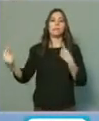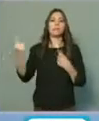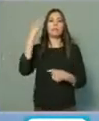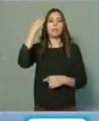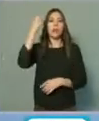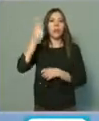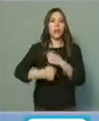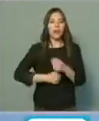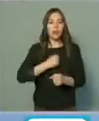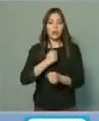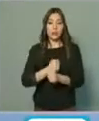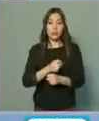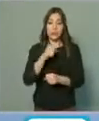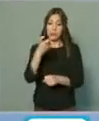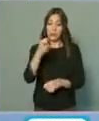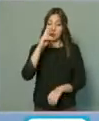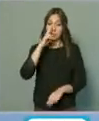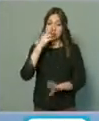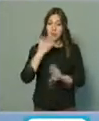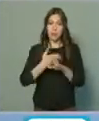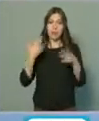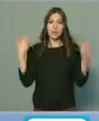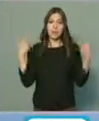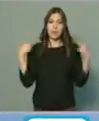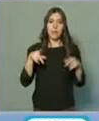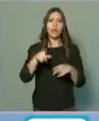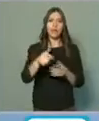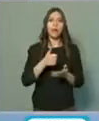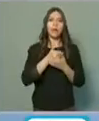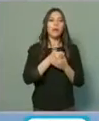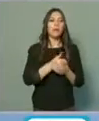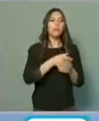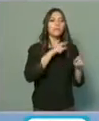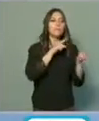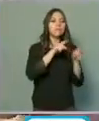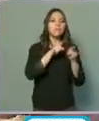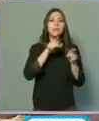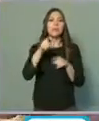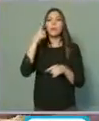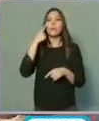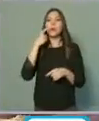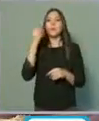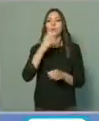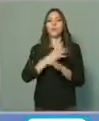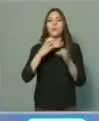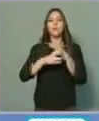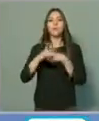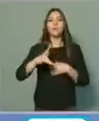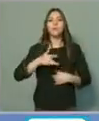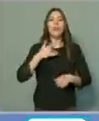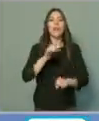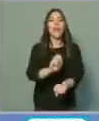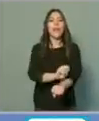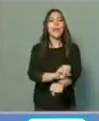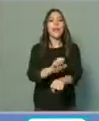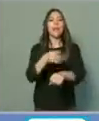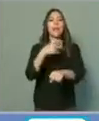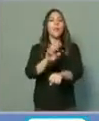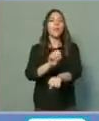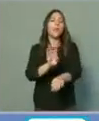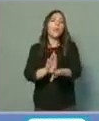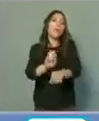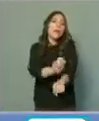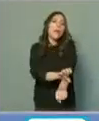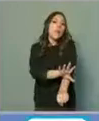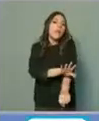maestros. ¿Cómo tú vas disparando estados emocionales en los alumnos? Lo acabas de decir muy bien, cómo influye tanto un maestro en